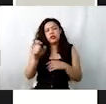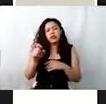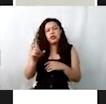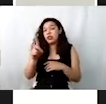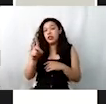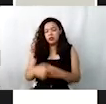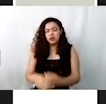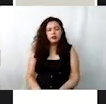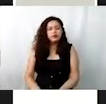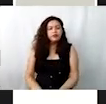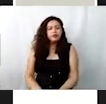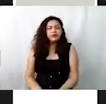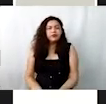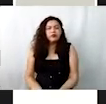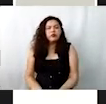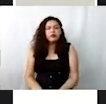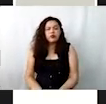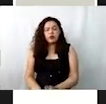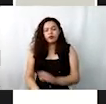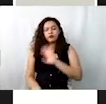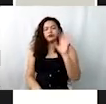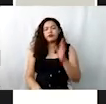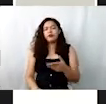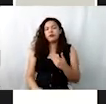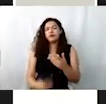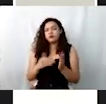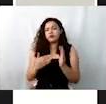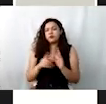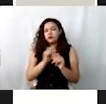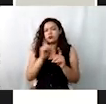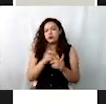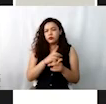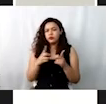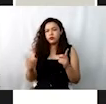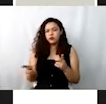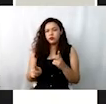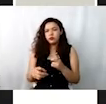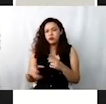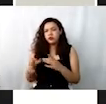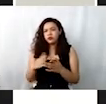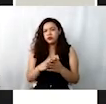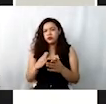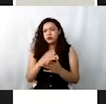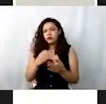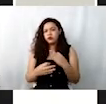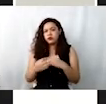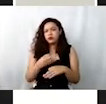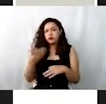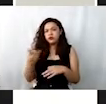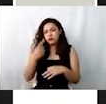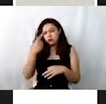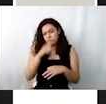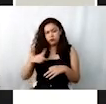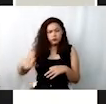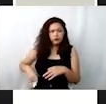Se pone en paralelo a la Estrategia Nacional de Desarrollo, y la idea es guiar todas las políticas públicas impulsadas por el